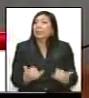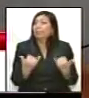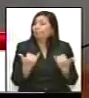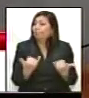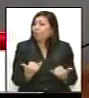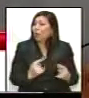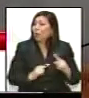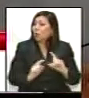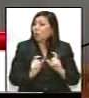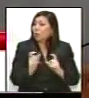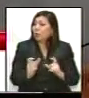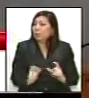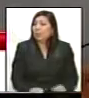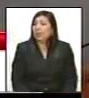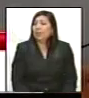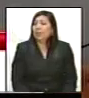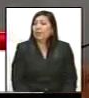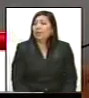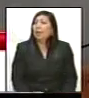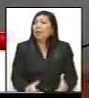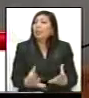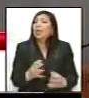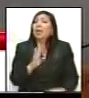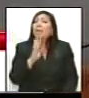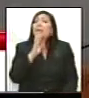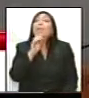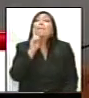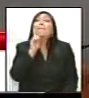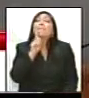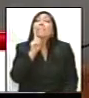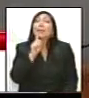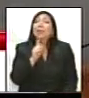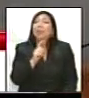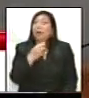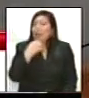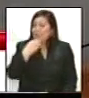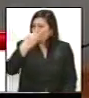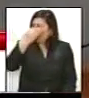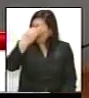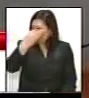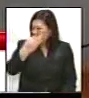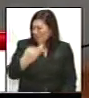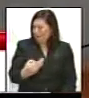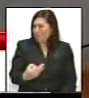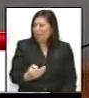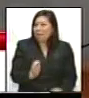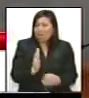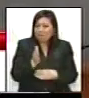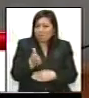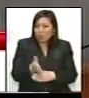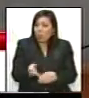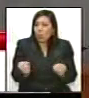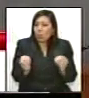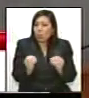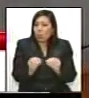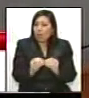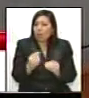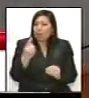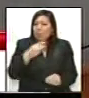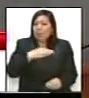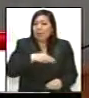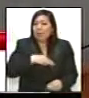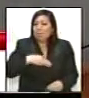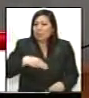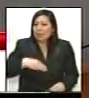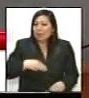algunos colegas congresistas quieren mentir que sean sinceros que vayan juntamente con el premier como el